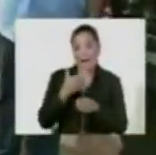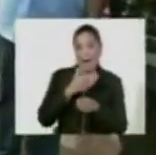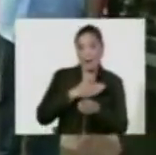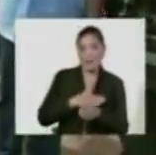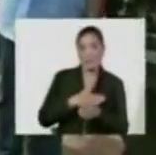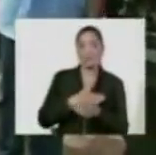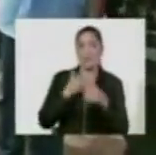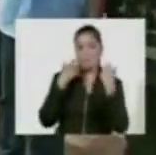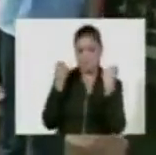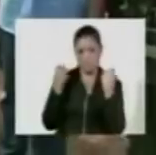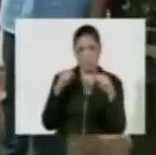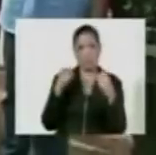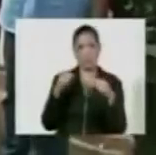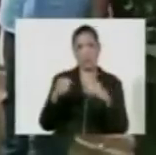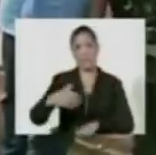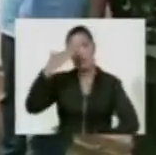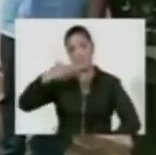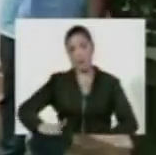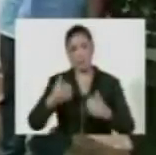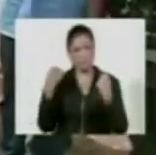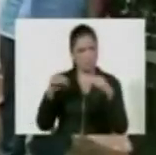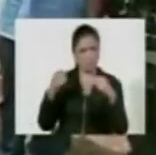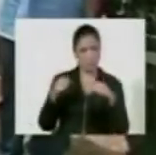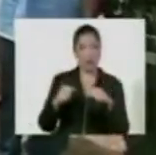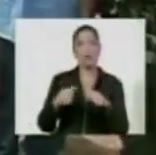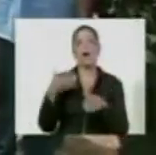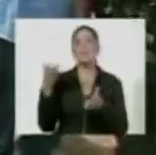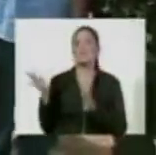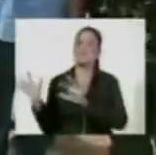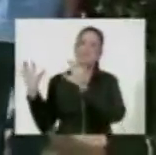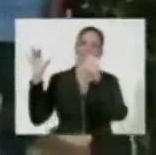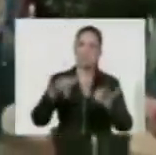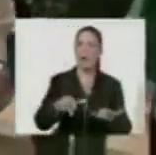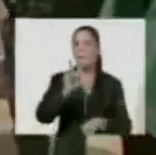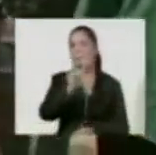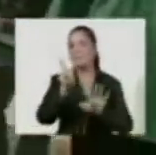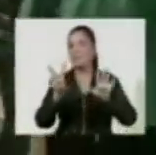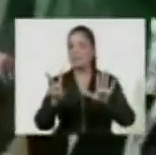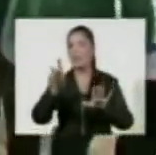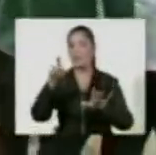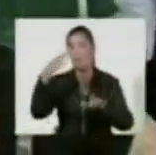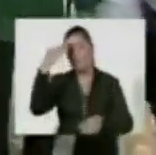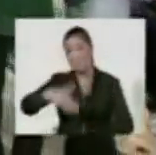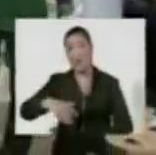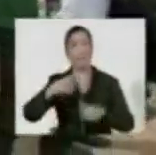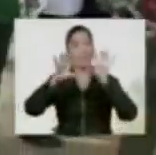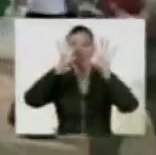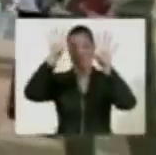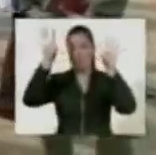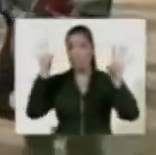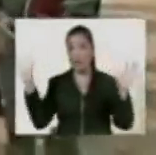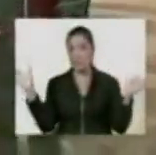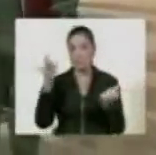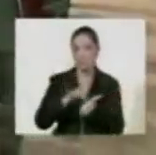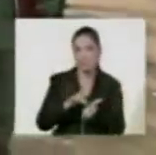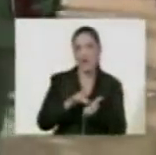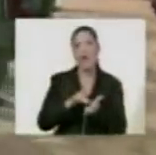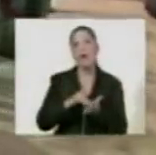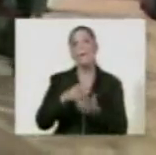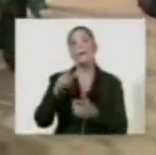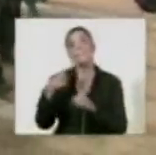estos ejercicios militares, han asistido más de 27 agregados militares de diferentes naciones y los representantes de la Fuerza